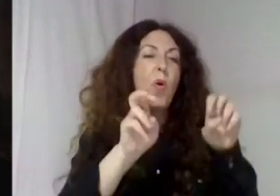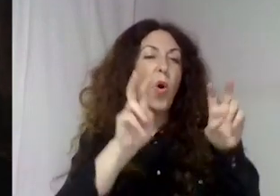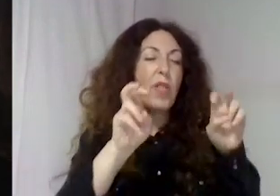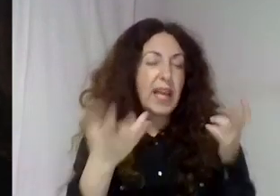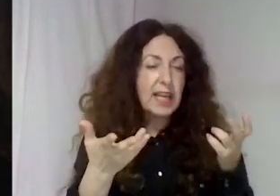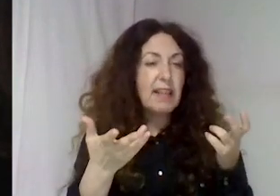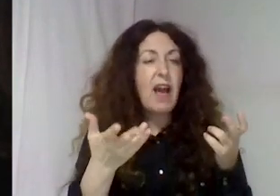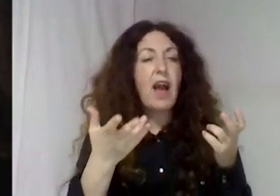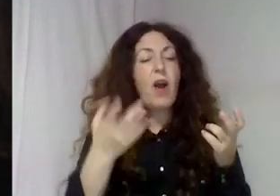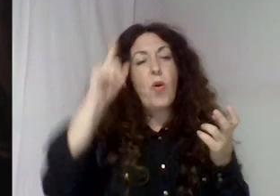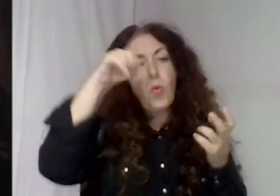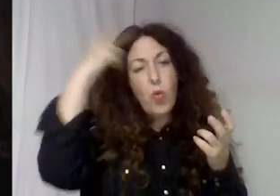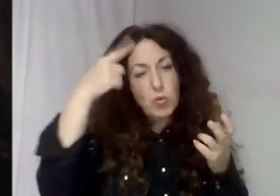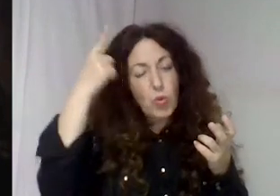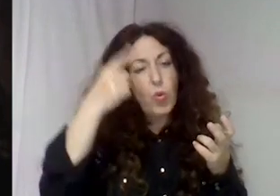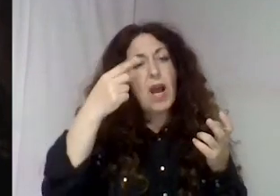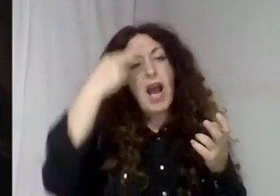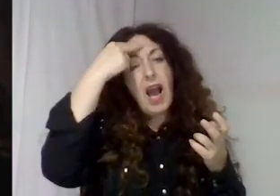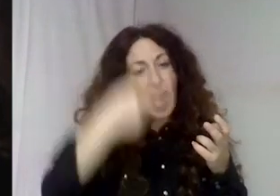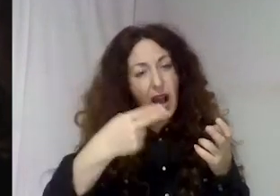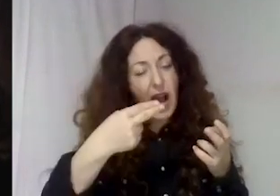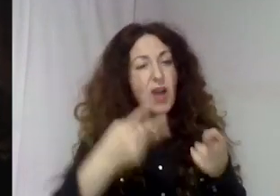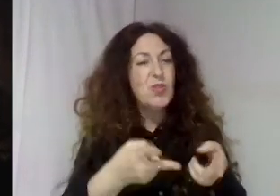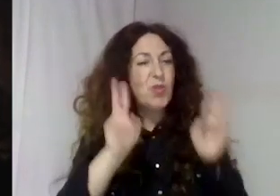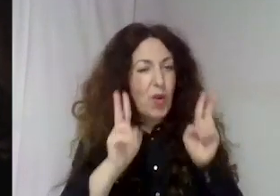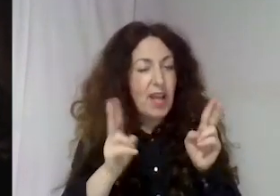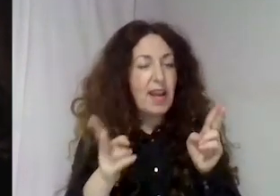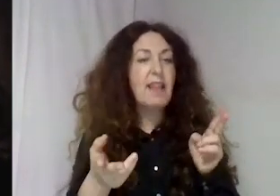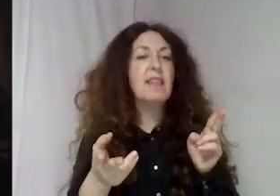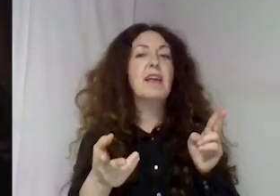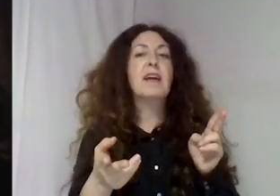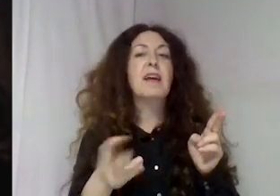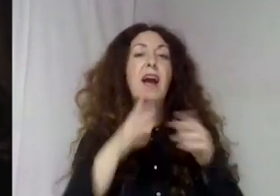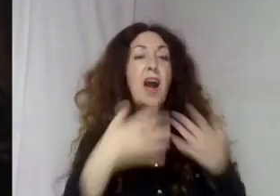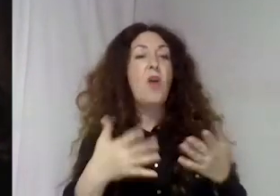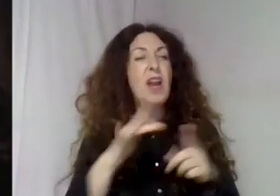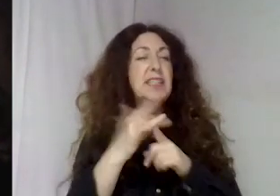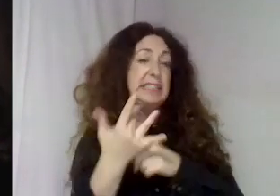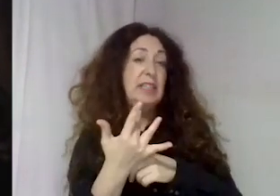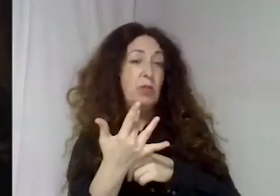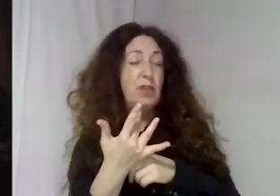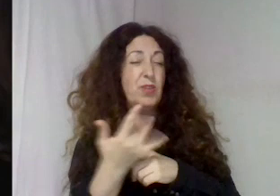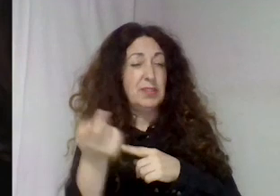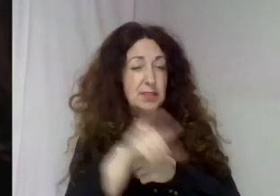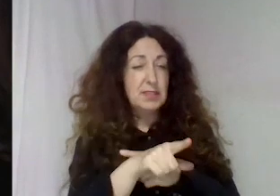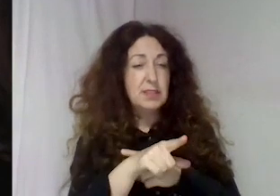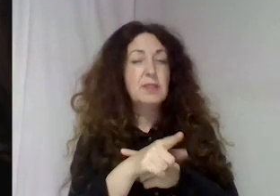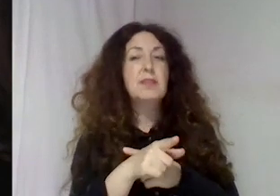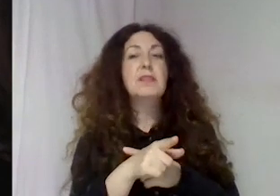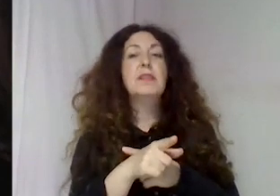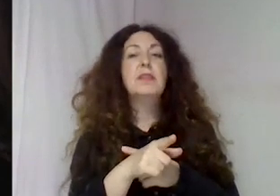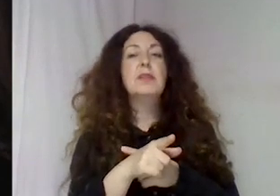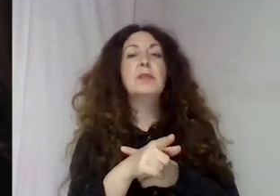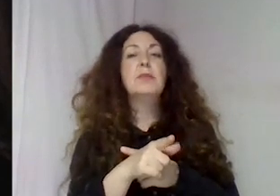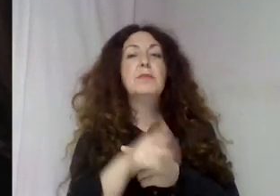grandísimos innovadores, asesinos y que además nacen en la misma época y participan de un